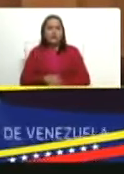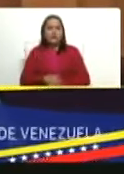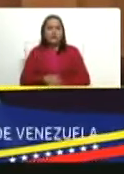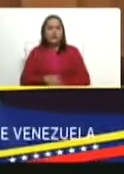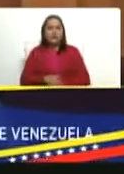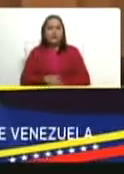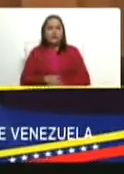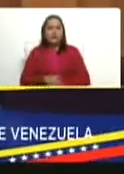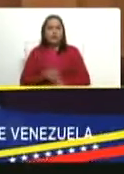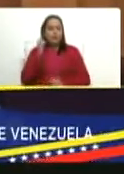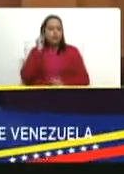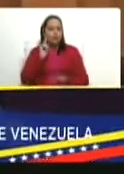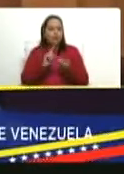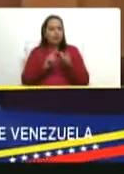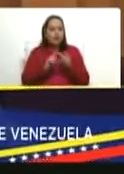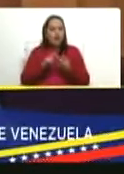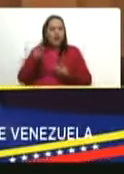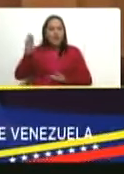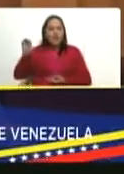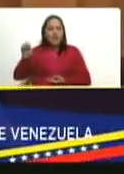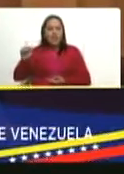ciudadana Beatriz Rodríguez,